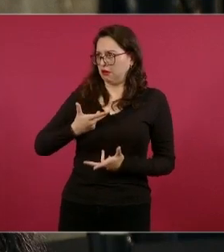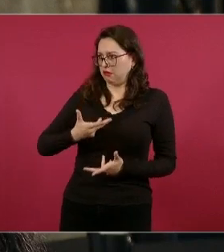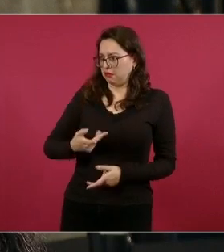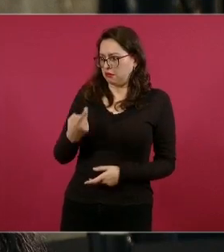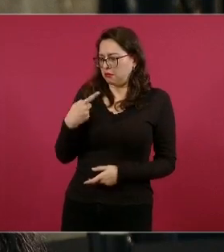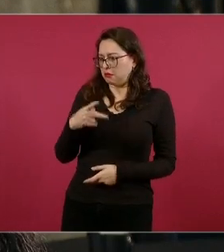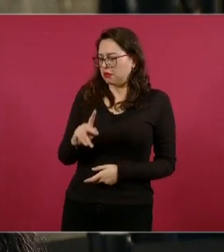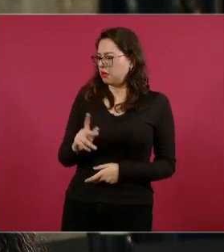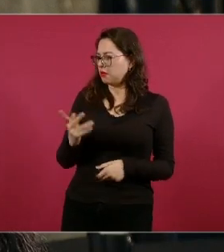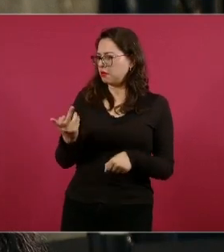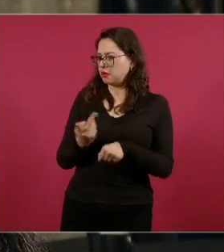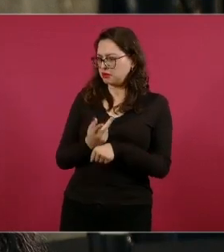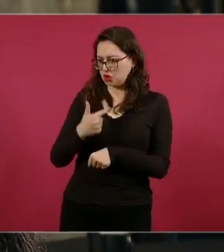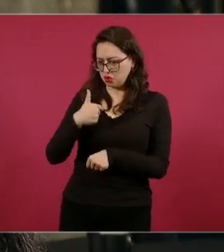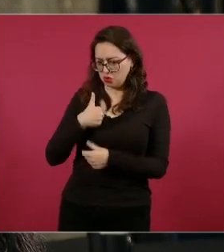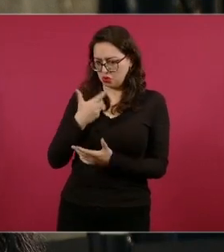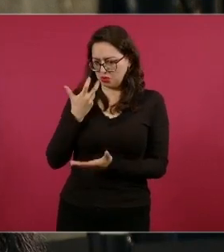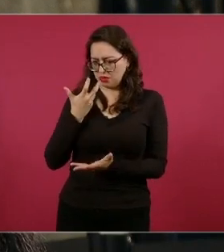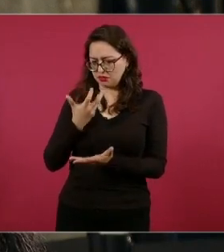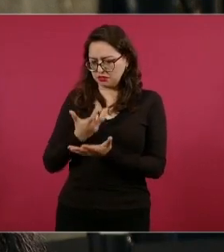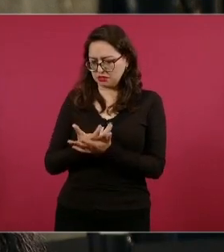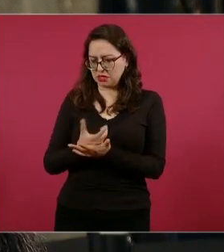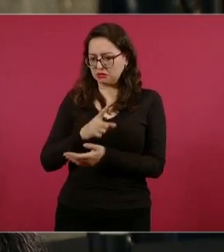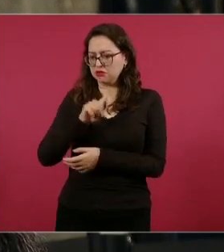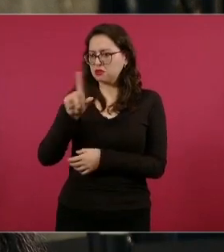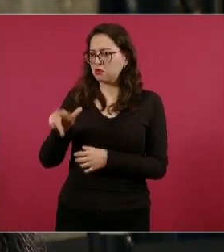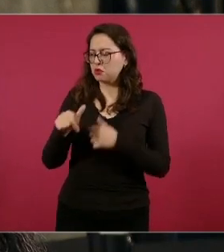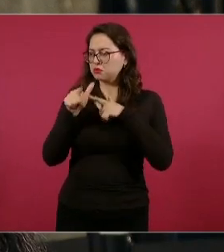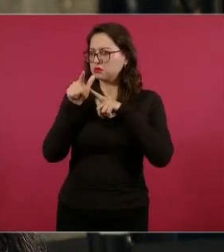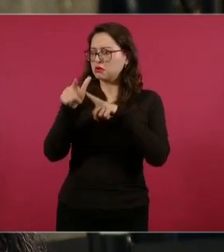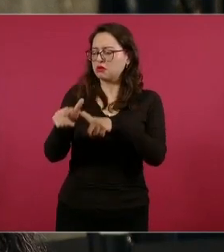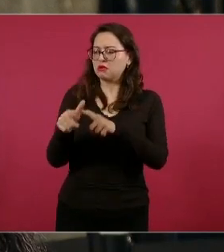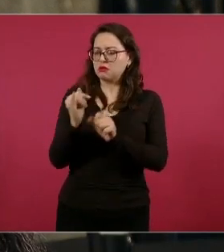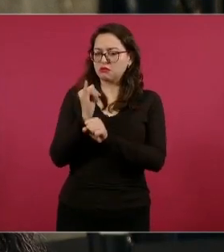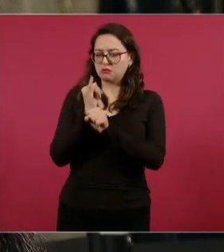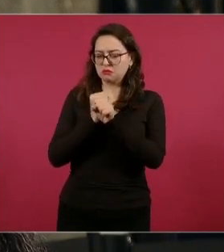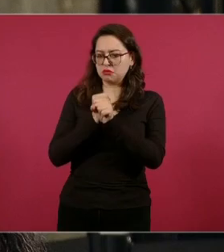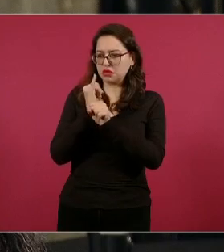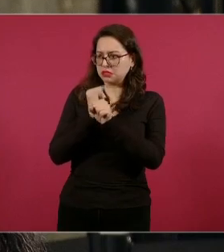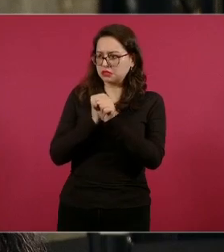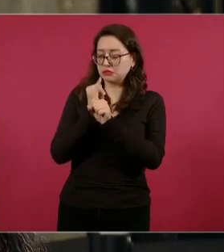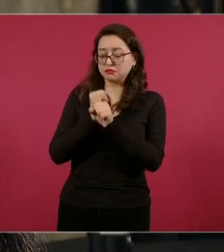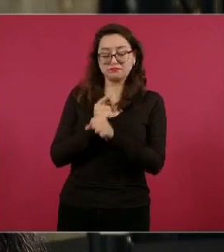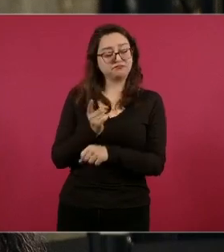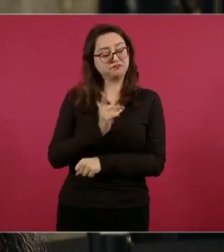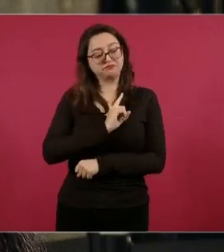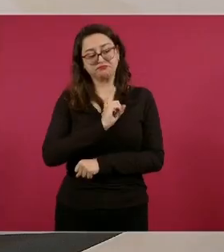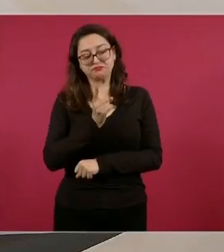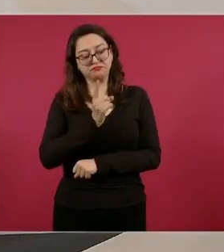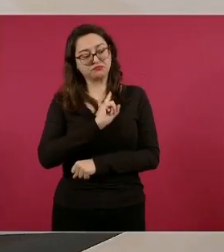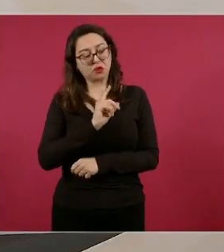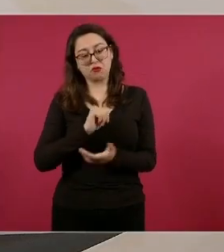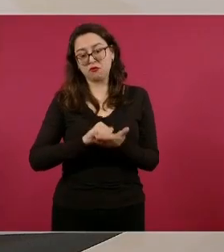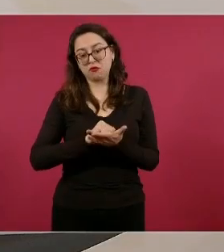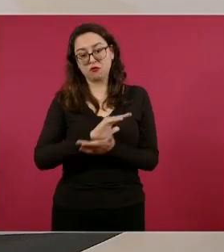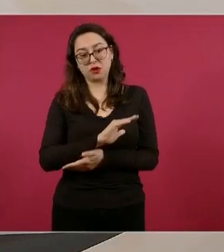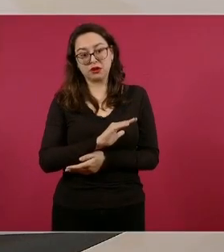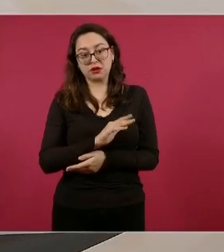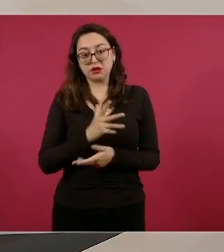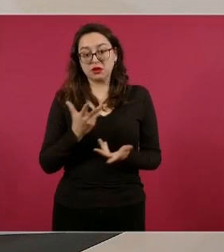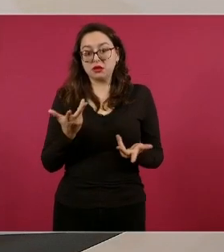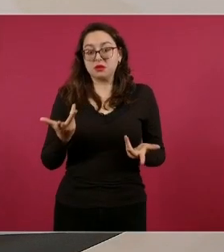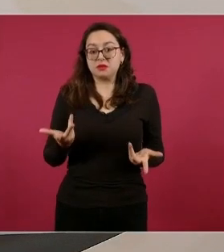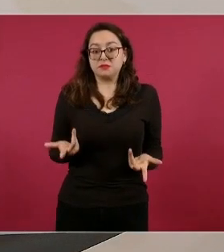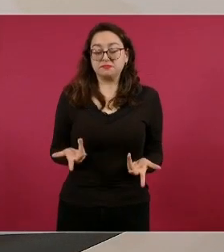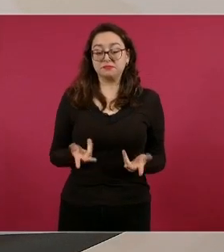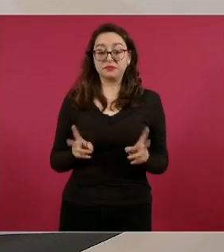el licenciado Ilio Ortiz que yo le iba a dar caso, seguimiento al caso, pues me dijo no. Entonces,